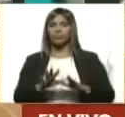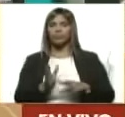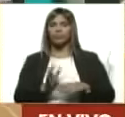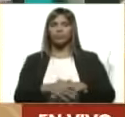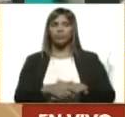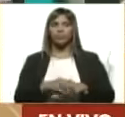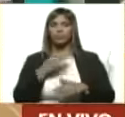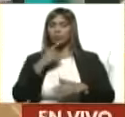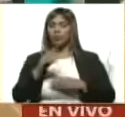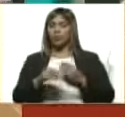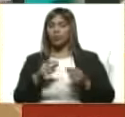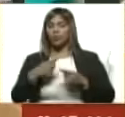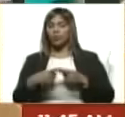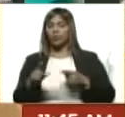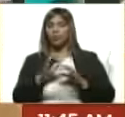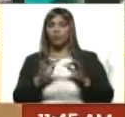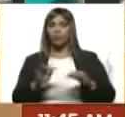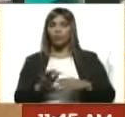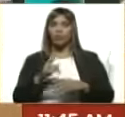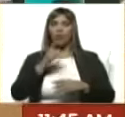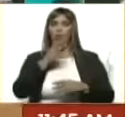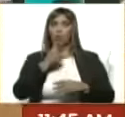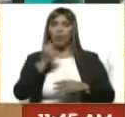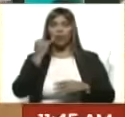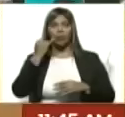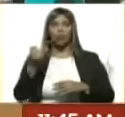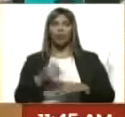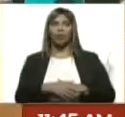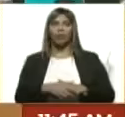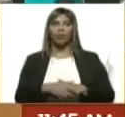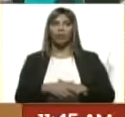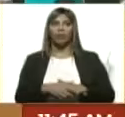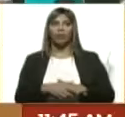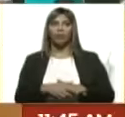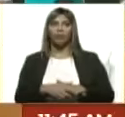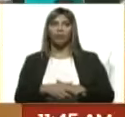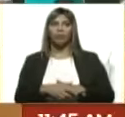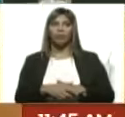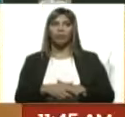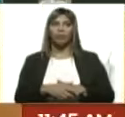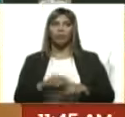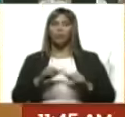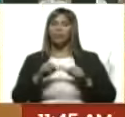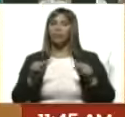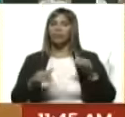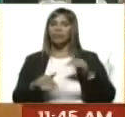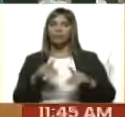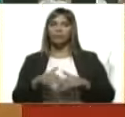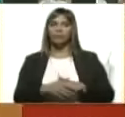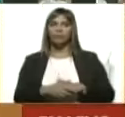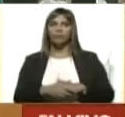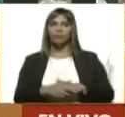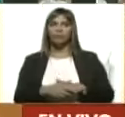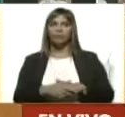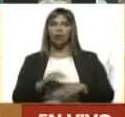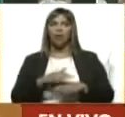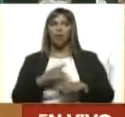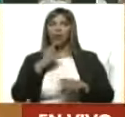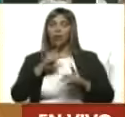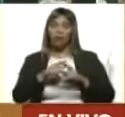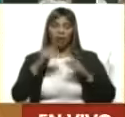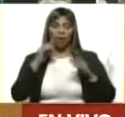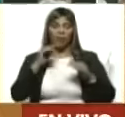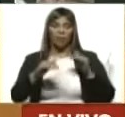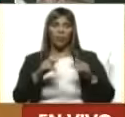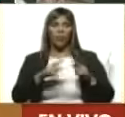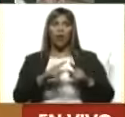Si usted lo está haciendo de otra manera, no tiene la más mínima idea de lo que es un sistema electoral. Porque distrae un voto en un